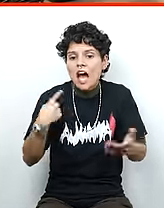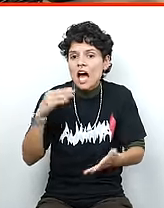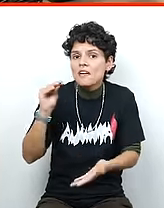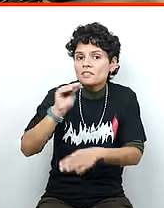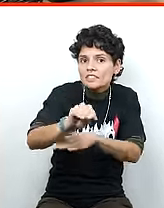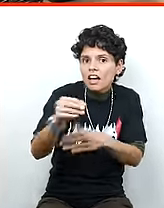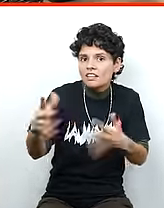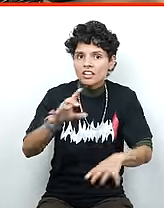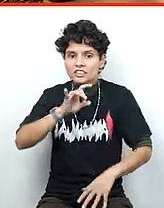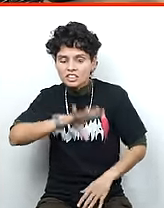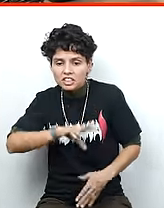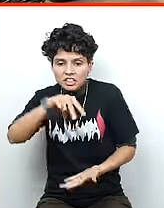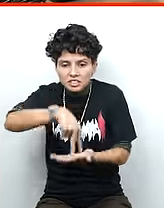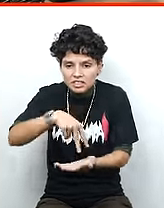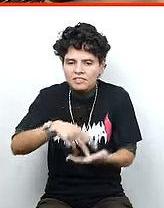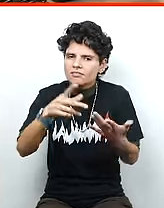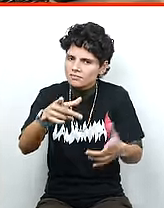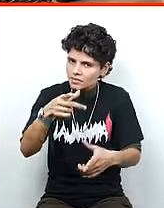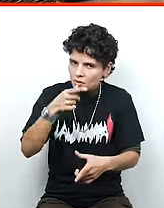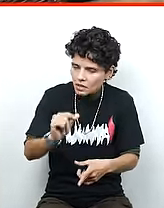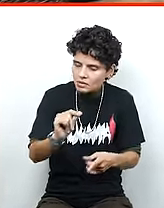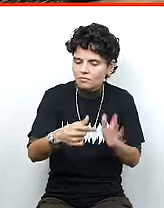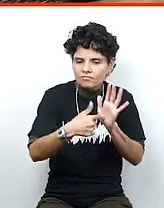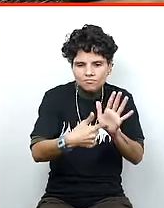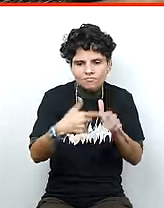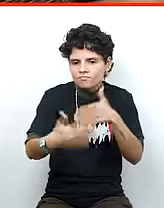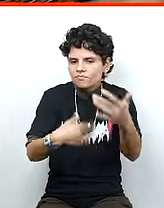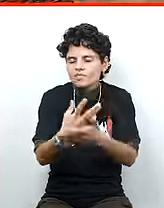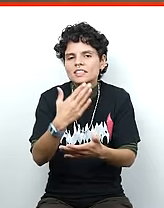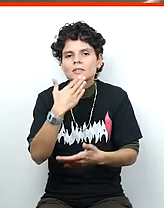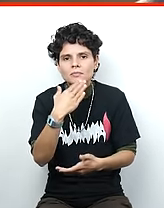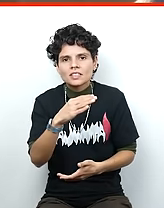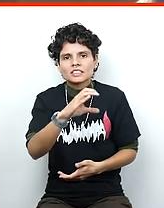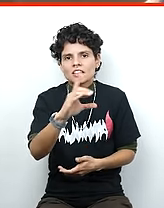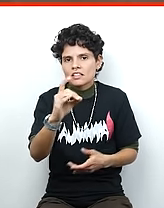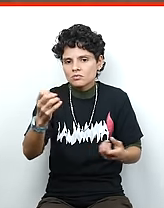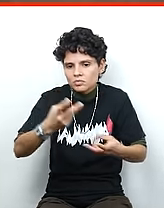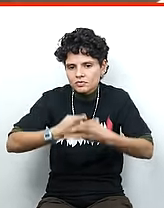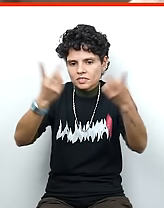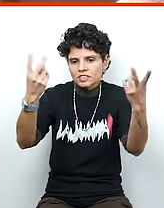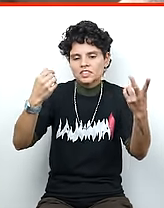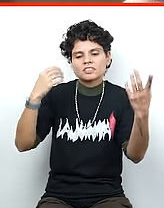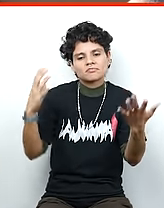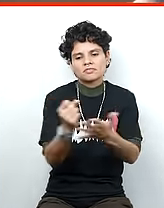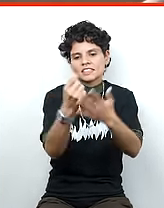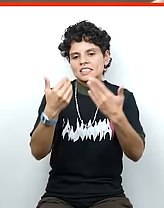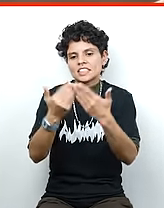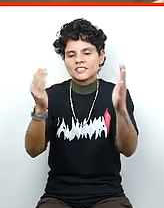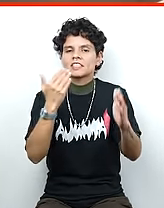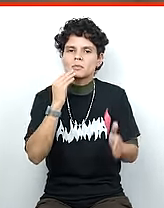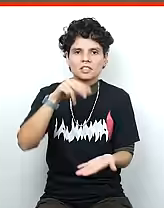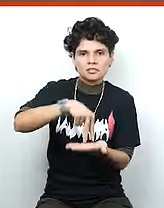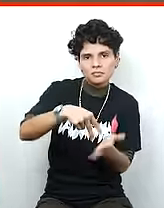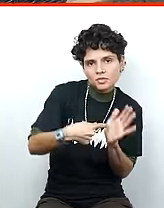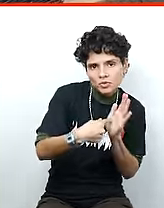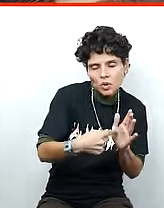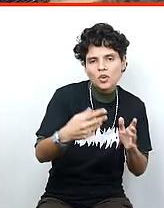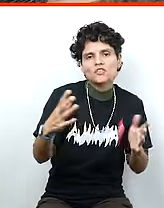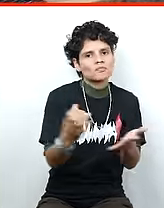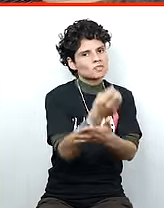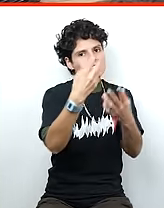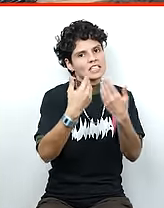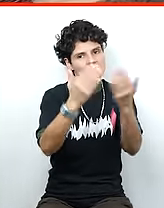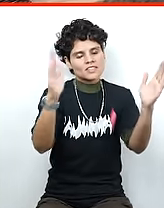Chile? Sí, yo ya estoy en Chile, se vienen muchas cositas. Viene por ahí mi disco, Finalmente Libre. Viene por ahí el show también, Finalmente Libre.